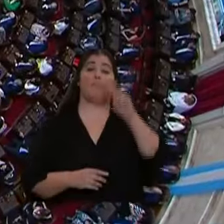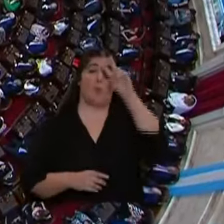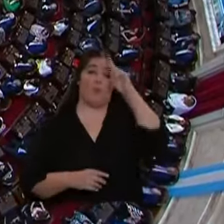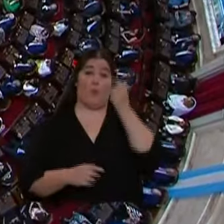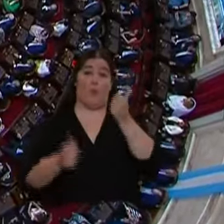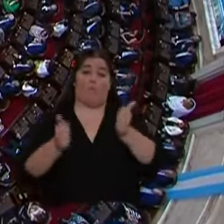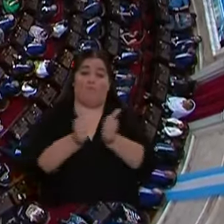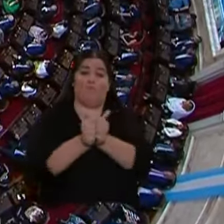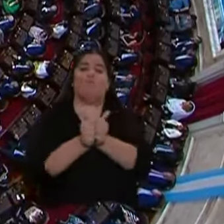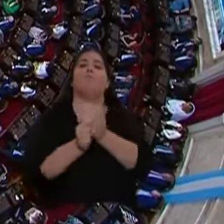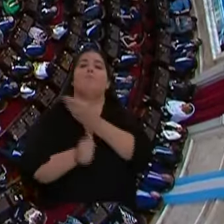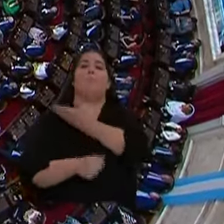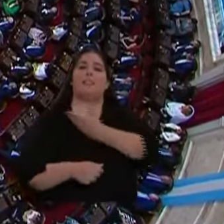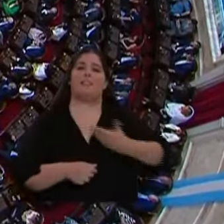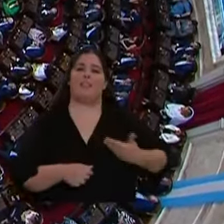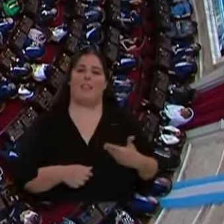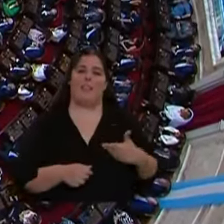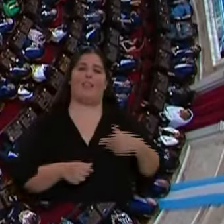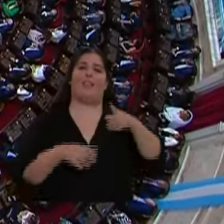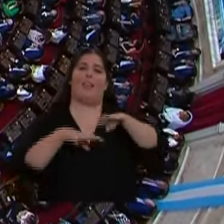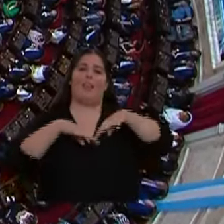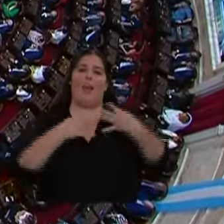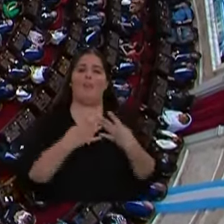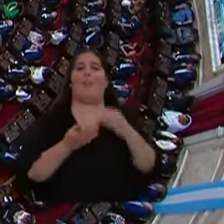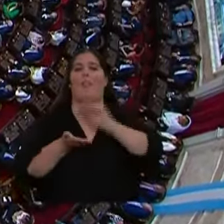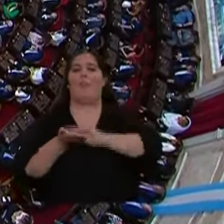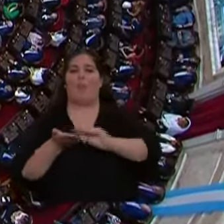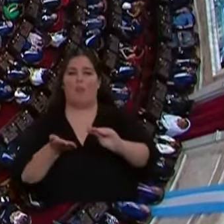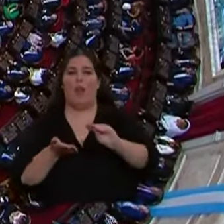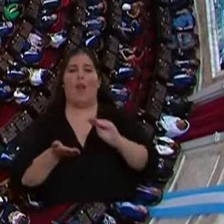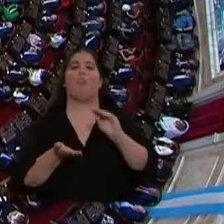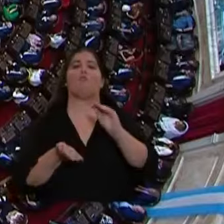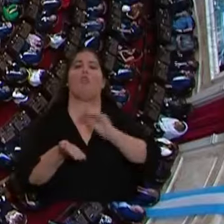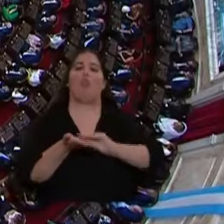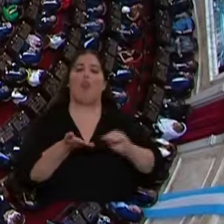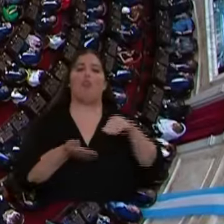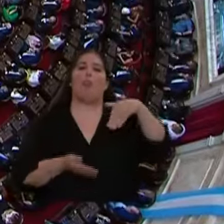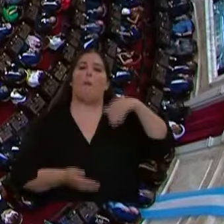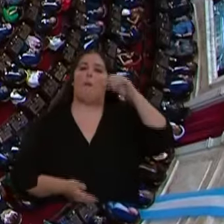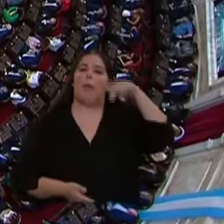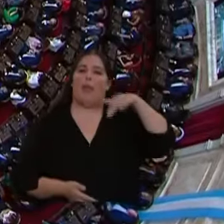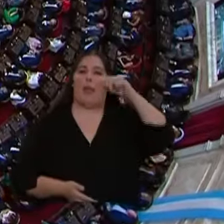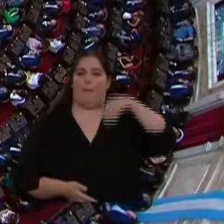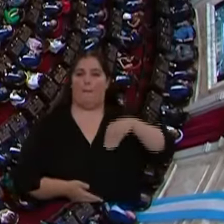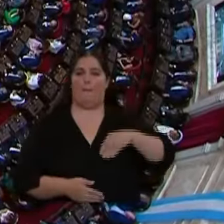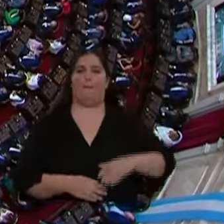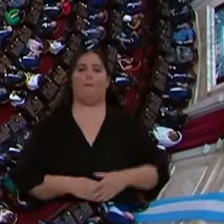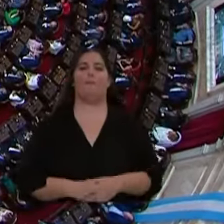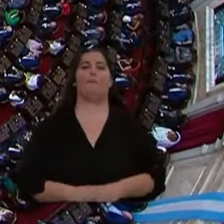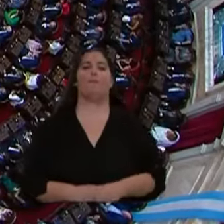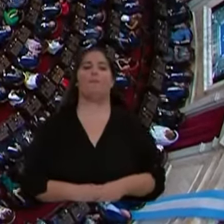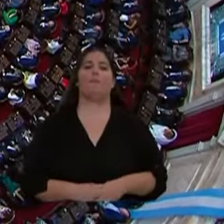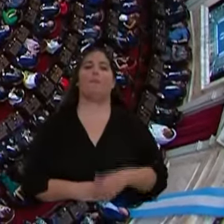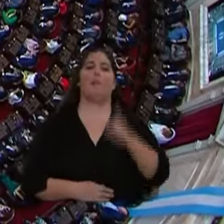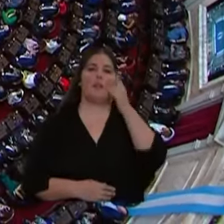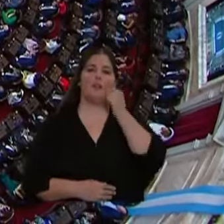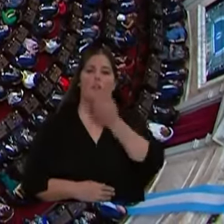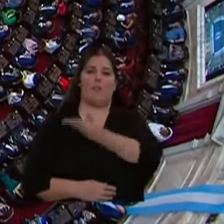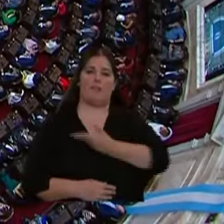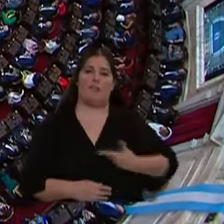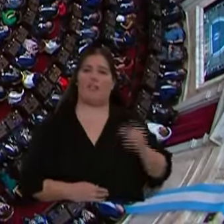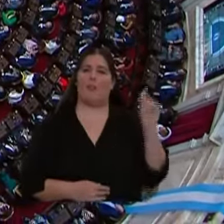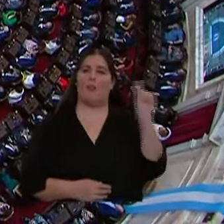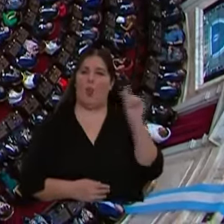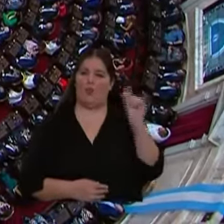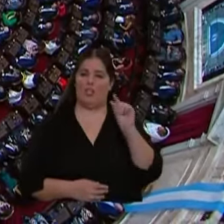el señor Presidente de la Honorable Cámara de Diputados, el doctor Martín Menem. Señor Presidente